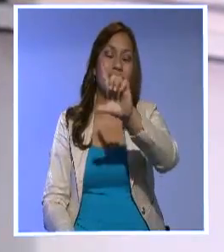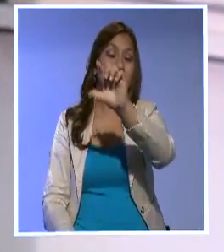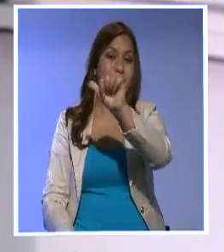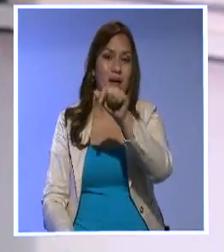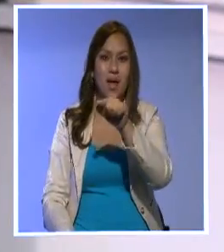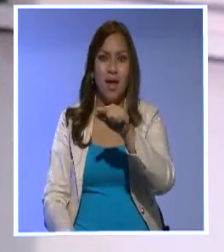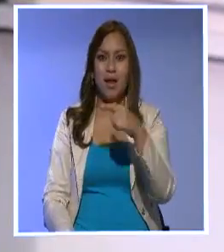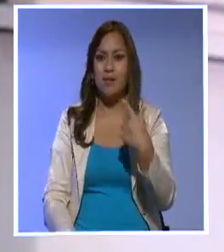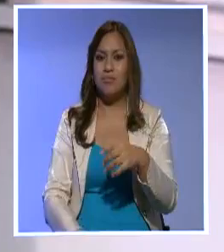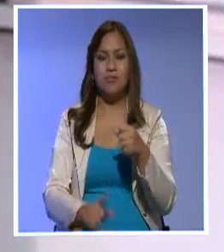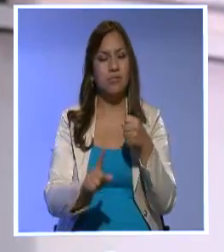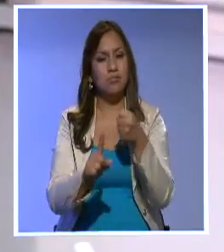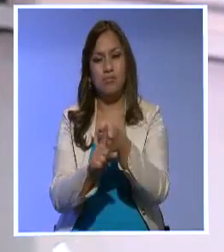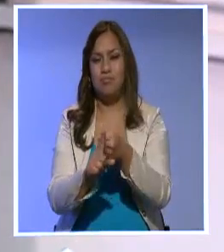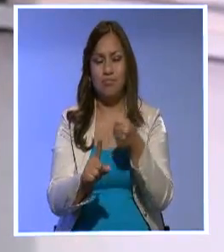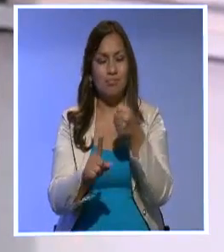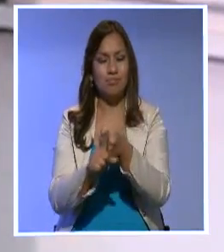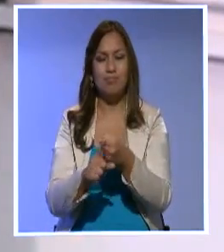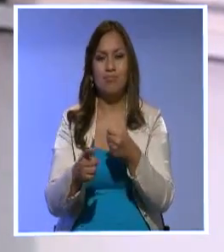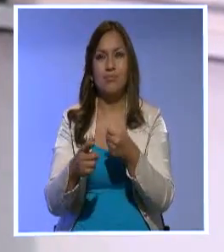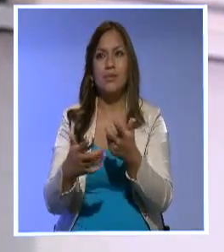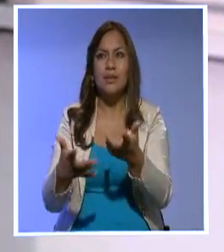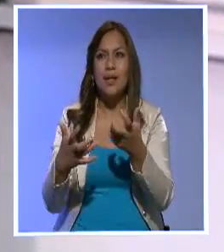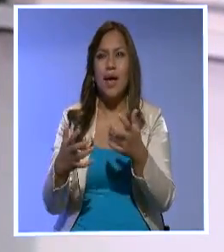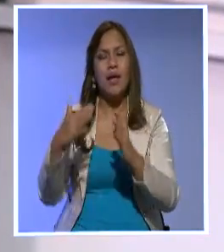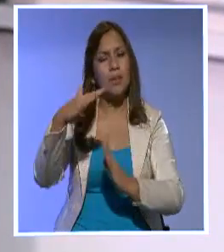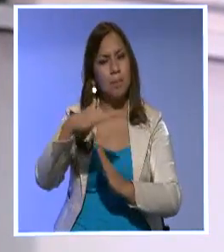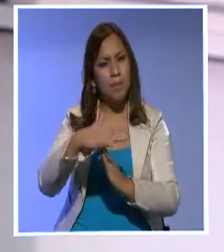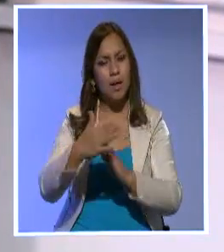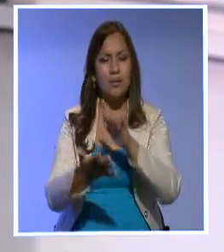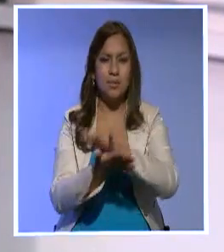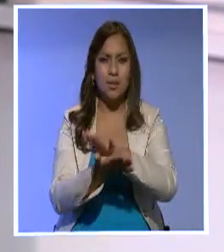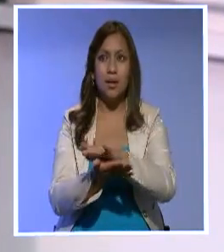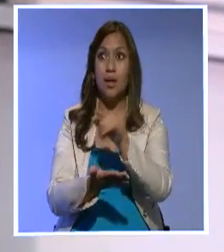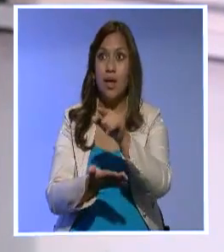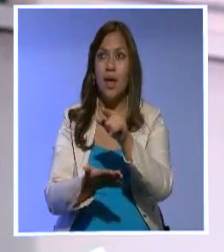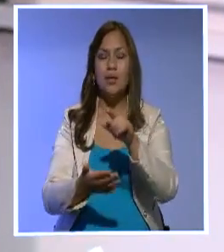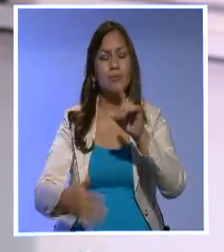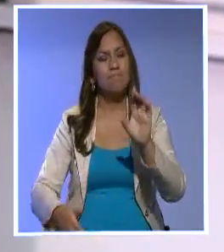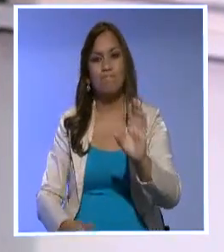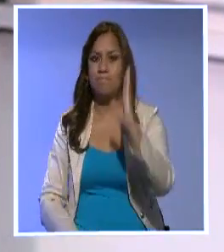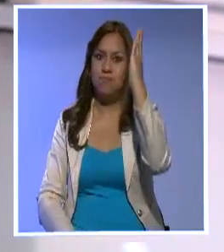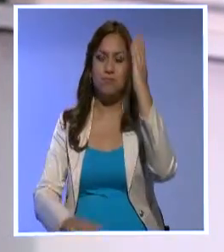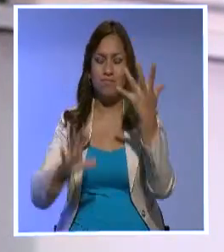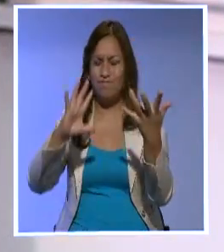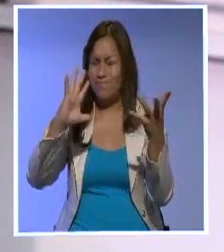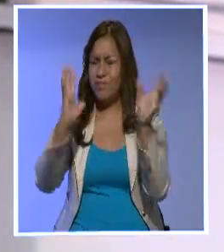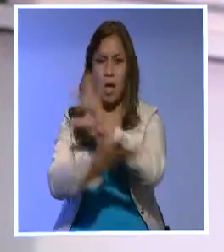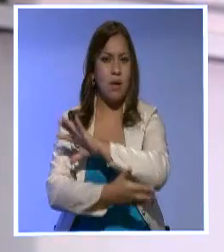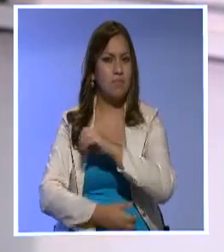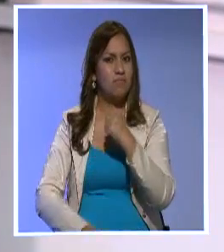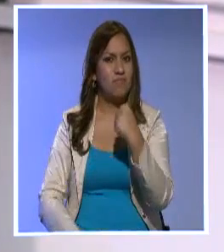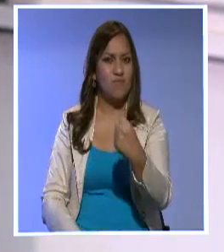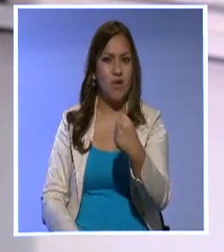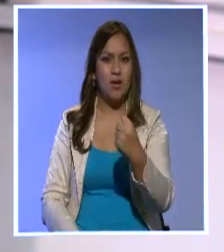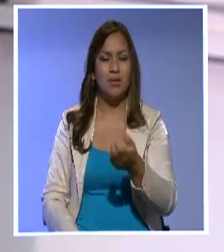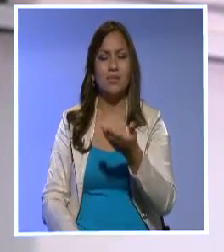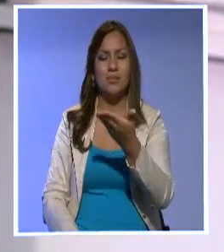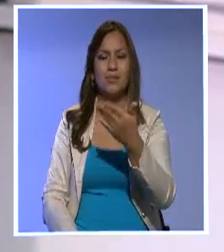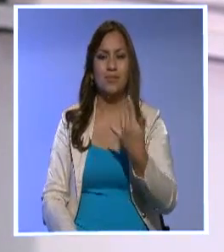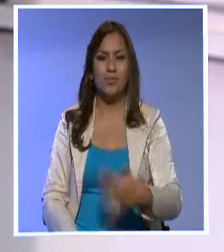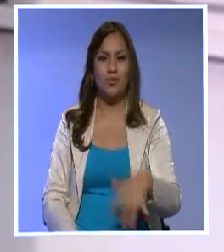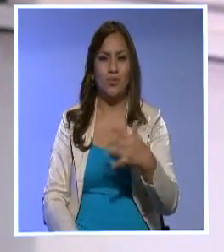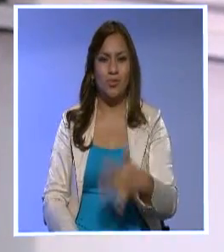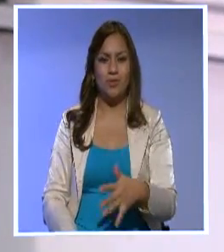de la lucha contra el apartheid eso cambió el rumbo de la historia de la humanidad y eso no podemos olvidarlo en mensajes realmente muy emotivos